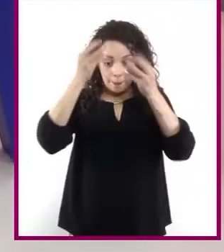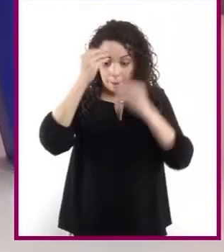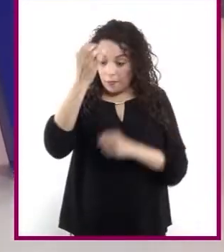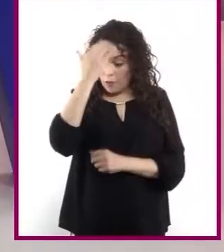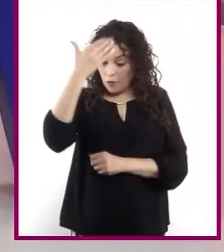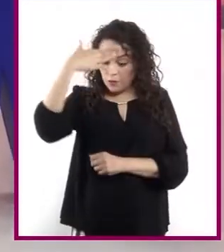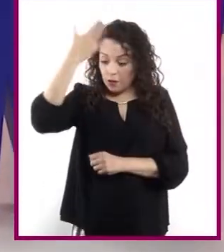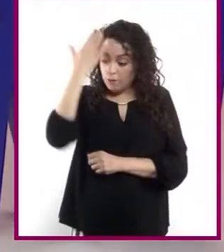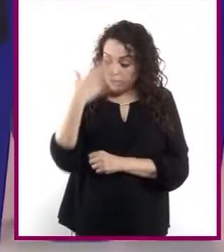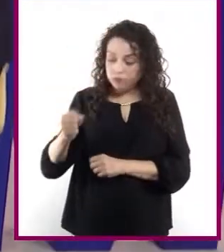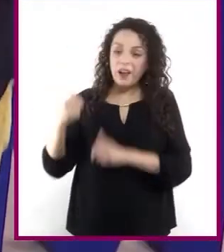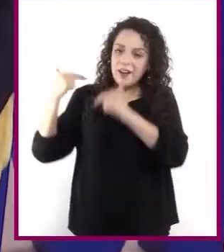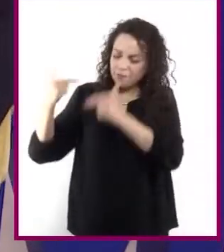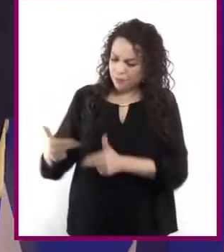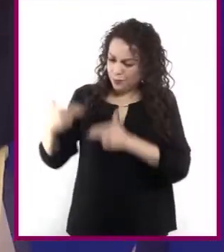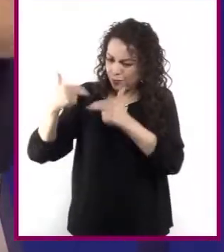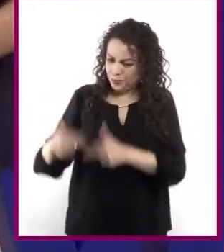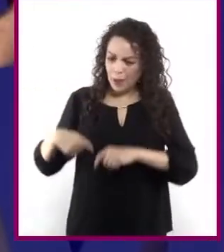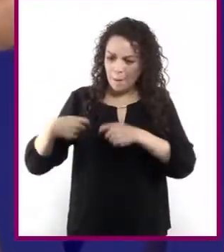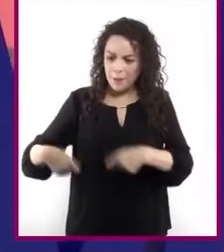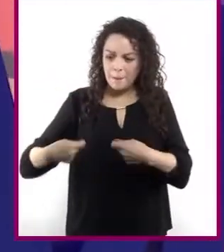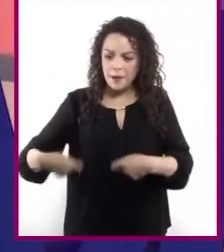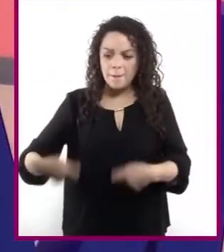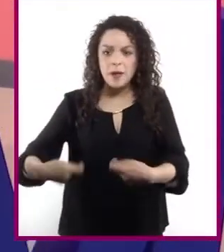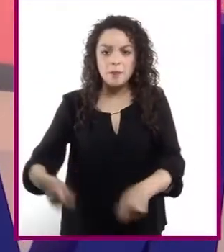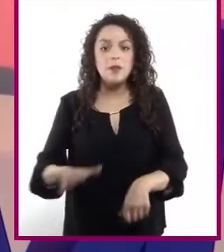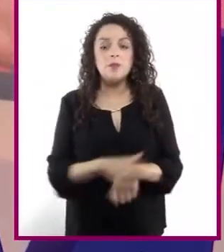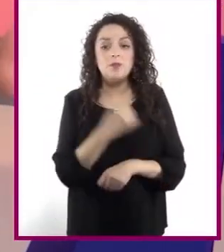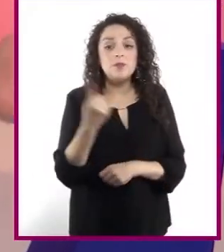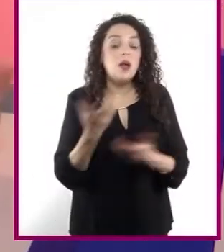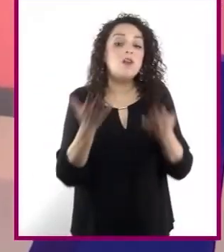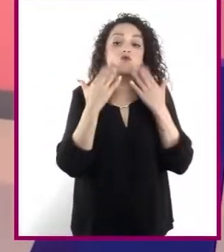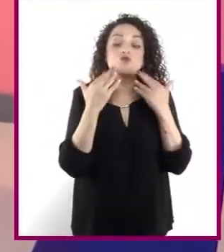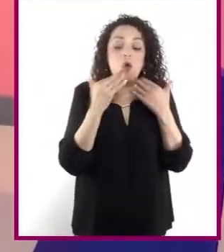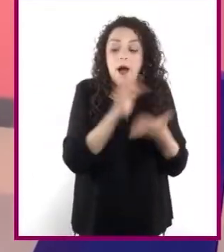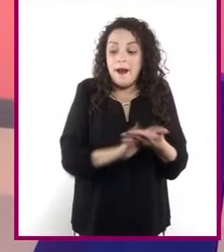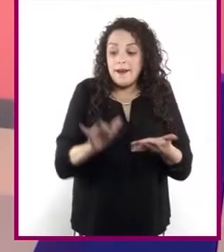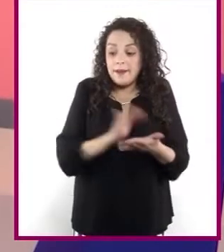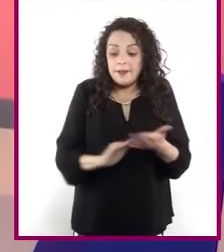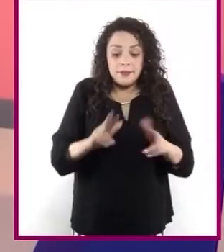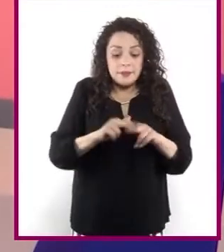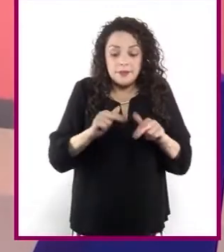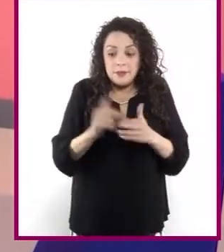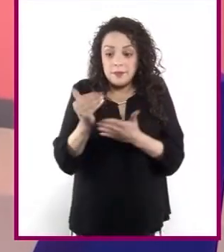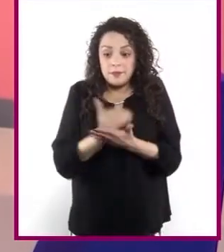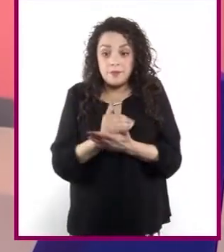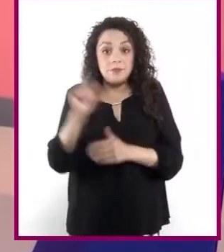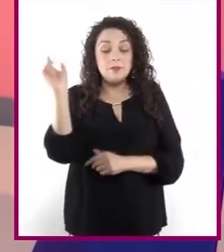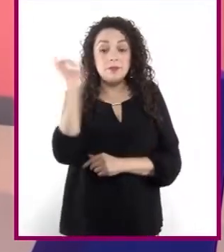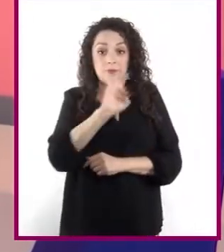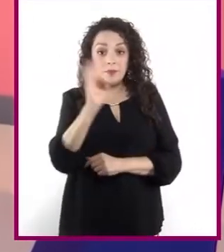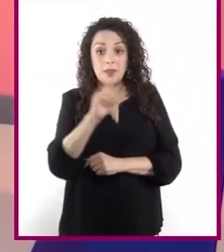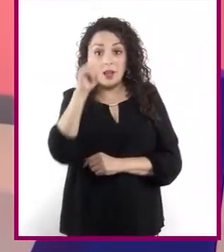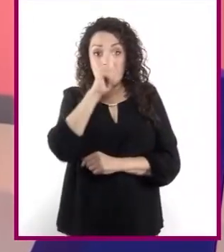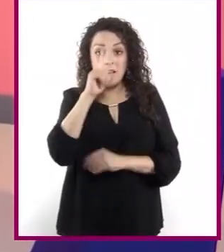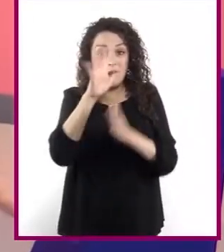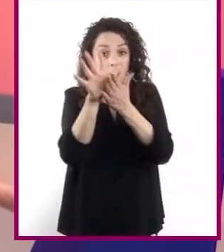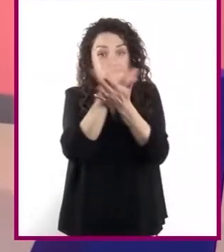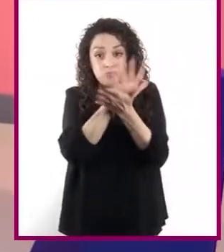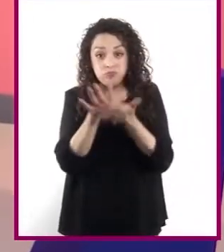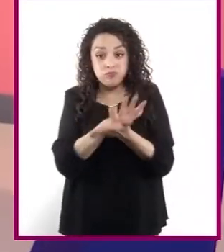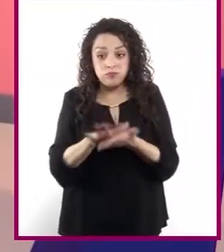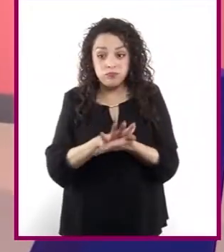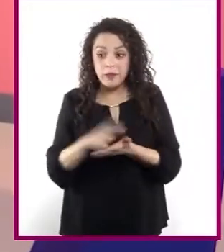de generación en generación, sobre todo porque casi no hay textos escritos y si la lengua muere, la voz de la oralidad